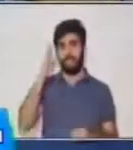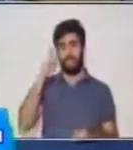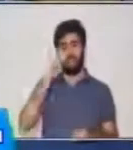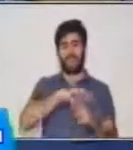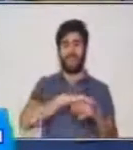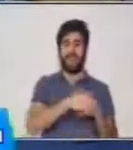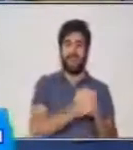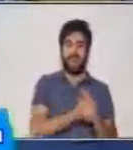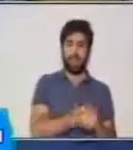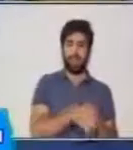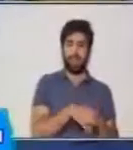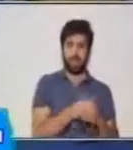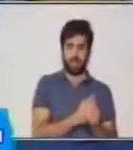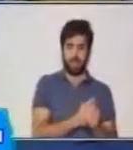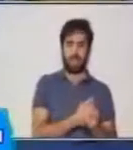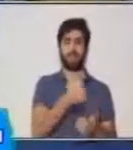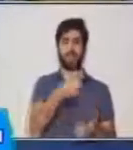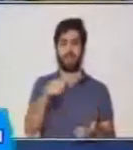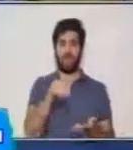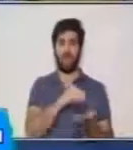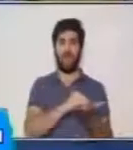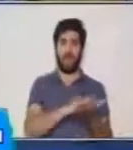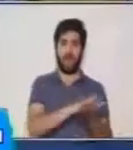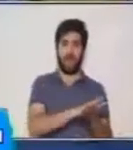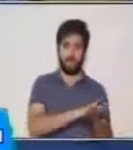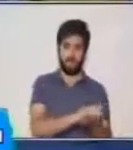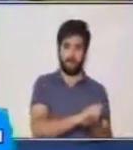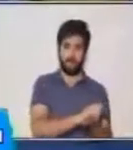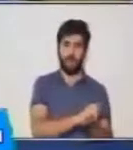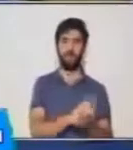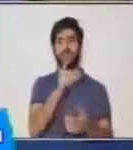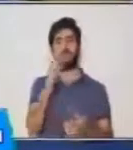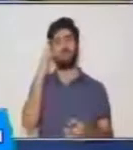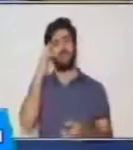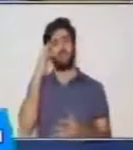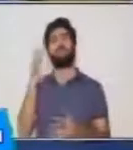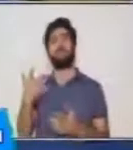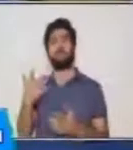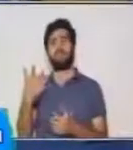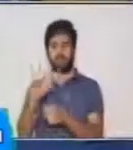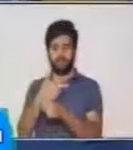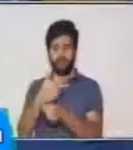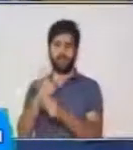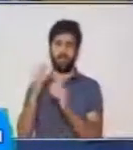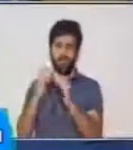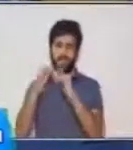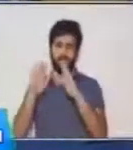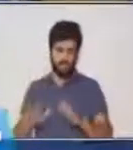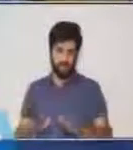que el 11 recuérdate de felicitar a todas las niñas. Y el 12 de octubre vamos a celebrar el Día de la Hispanidad. Te recomiendo